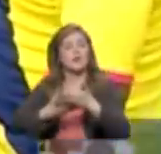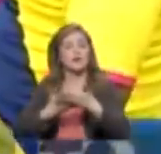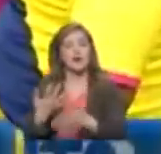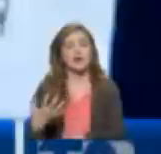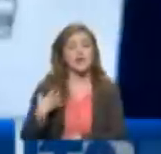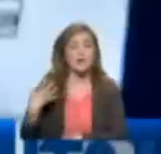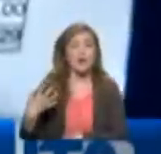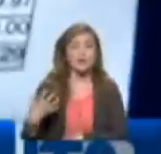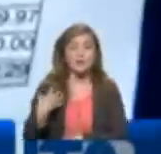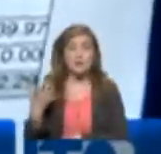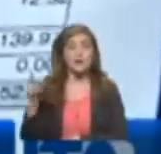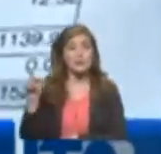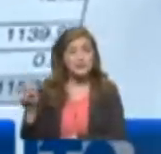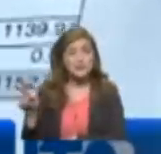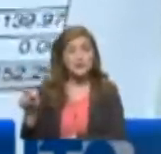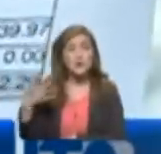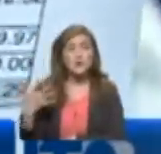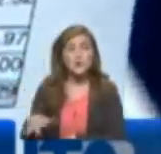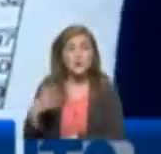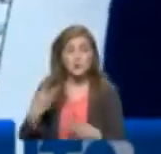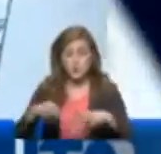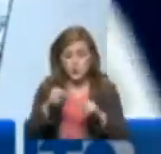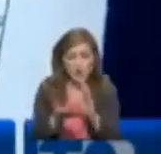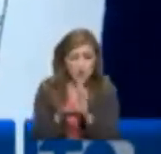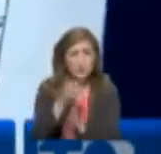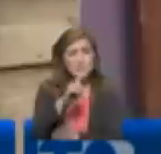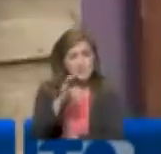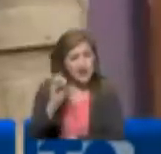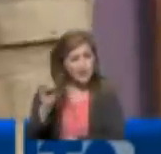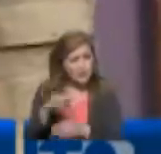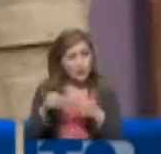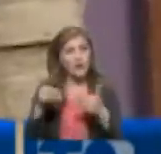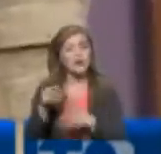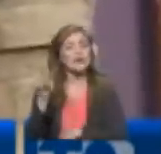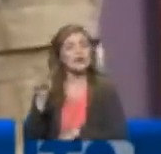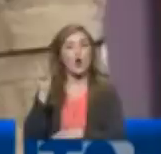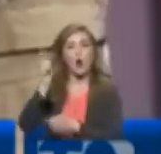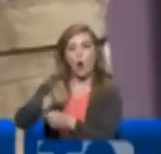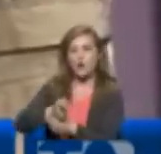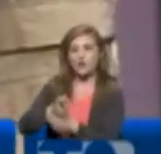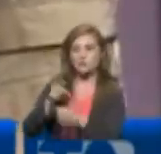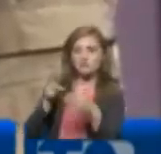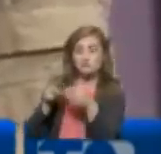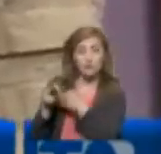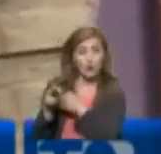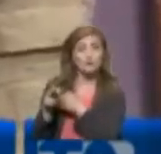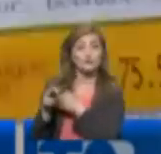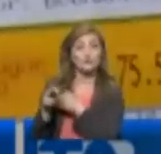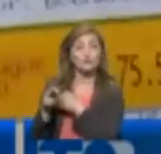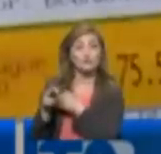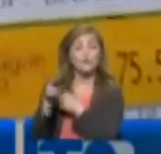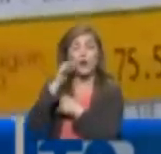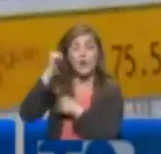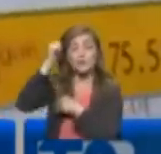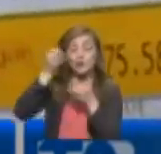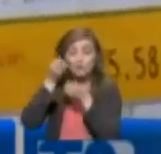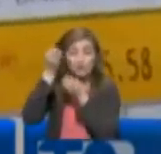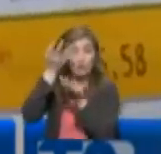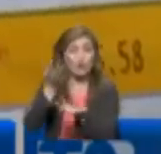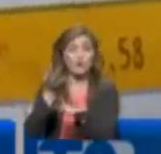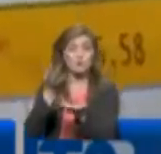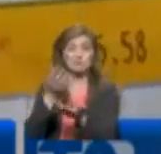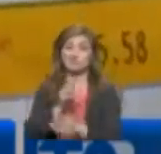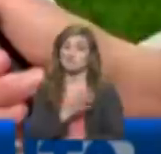reclamar un aumento que en muchos casos supera los 100 dólares la disposición de no cortar el servicio de energía eléctrica que ayer anuncios nl